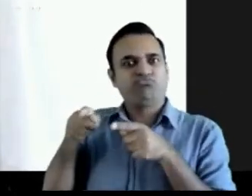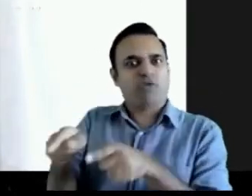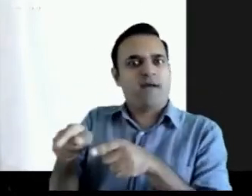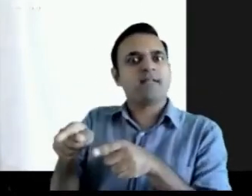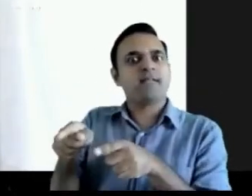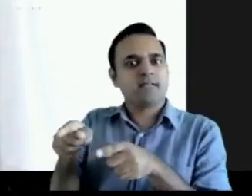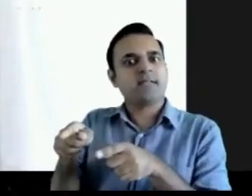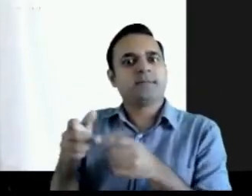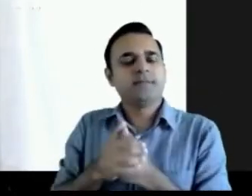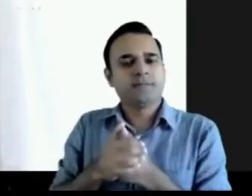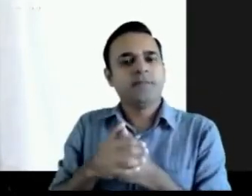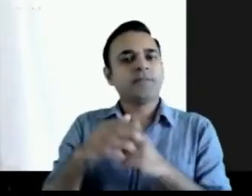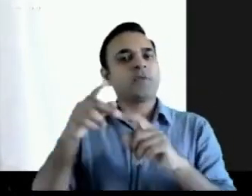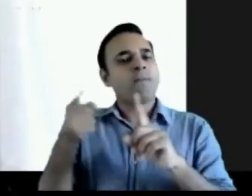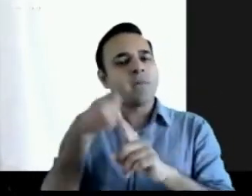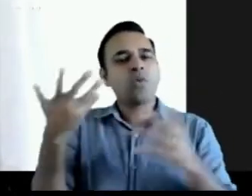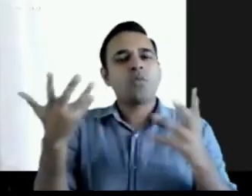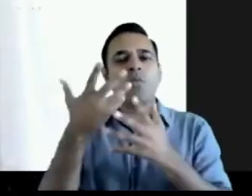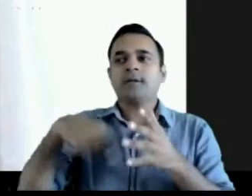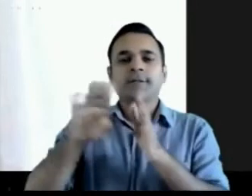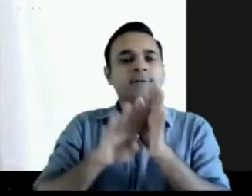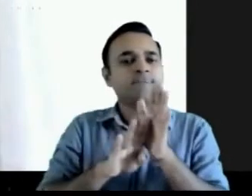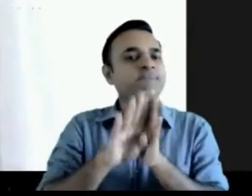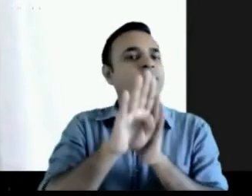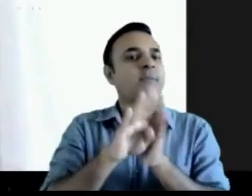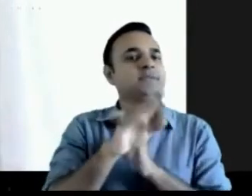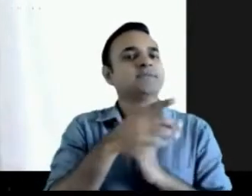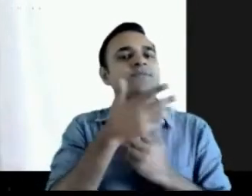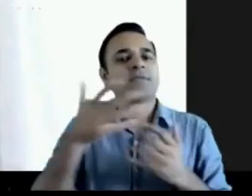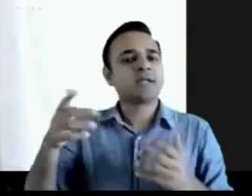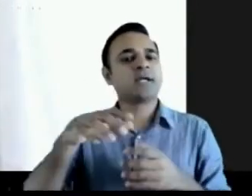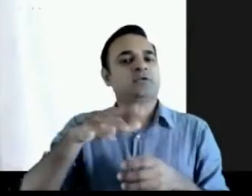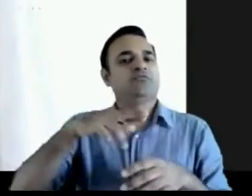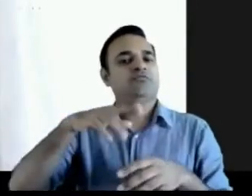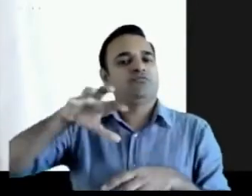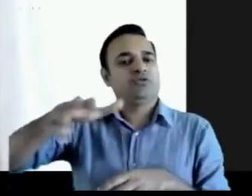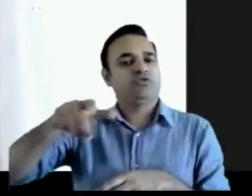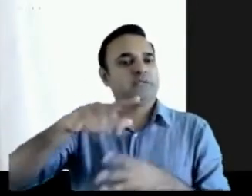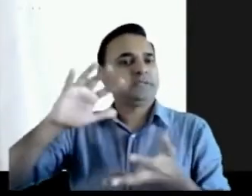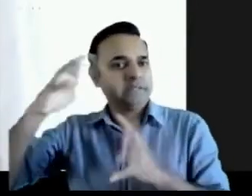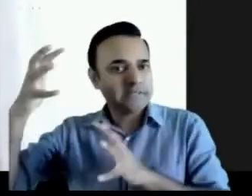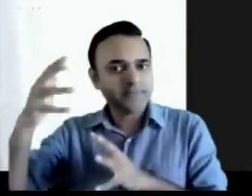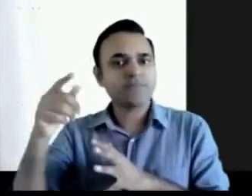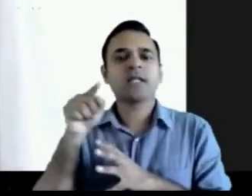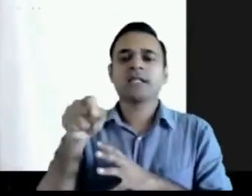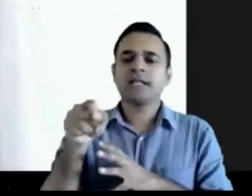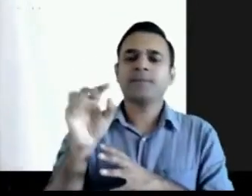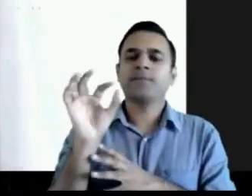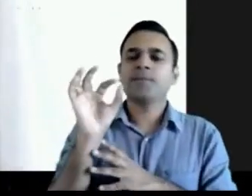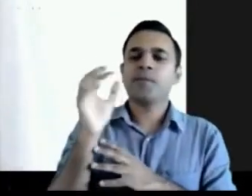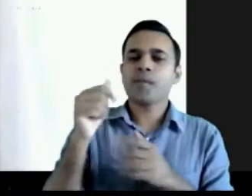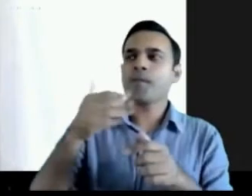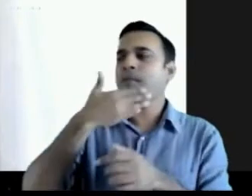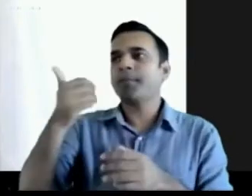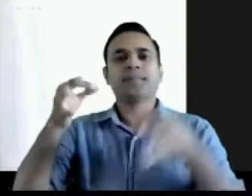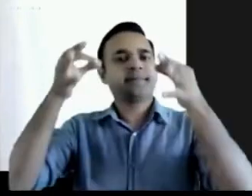inversiones una forma resiliente para el desarrollo las herramientas de modelaje del riesgo como